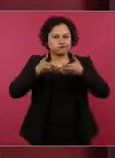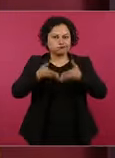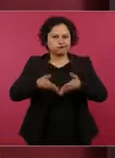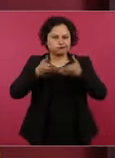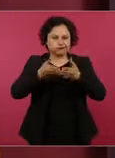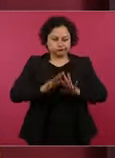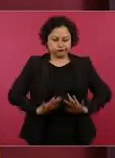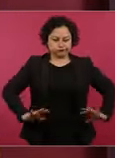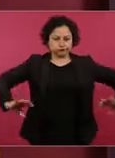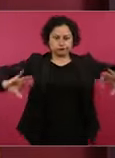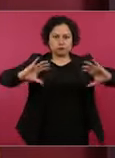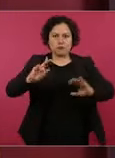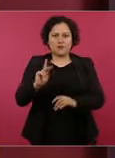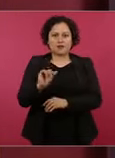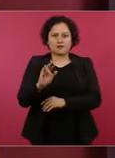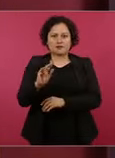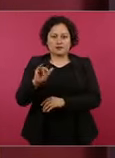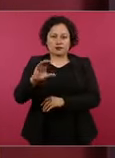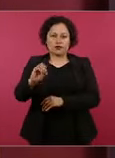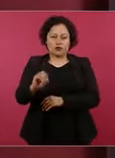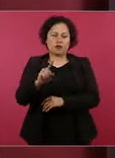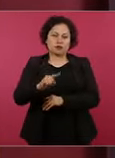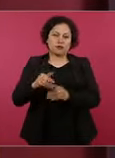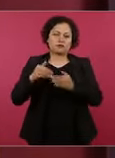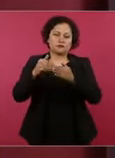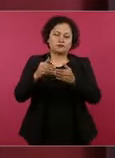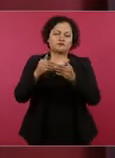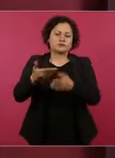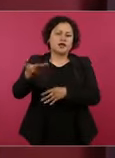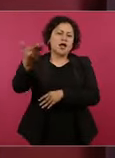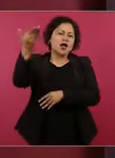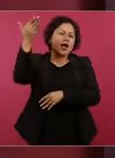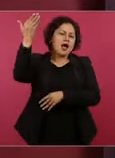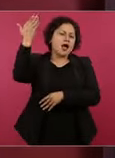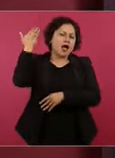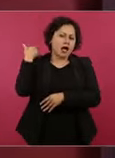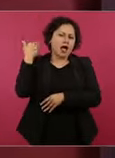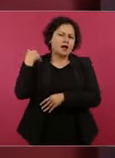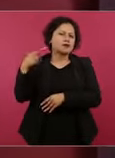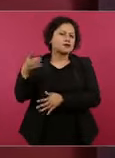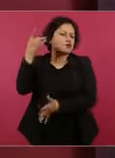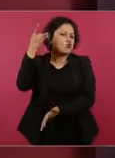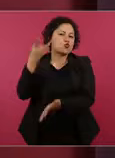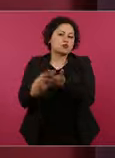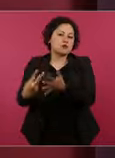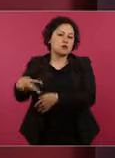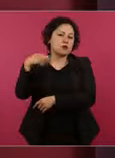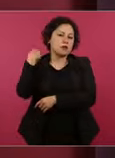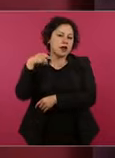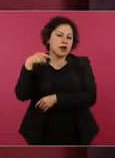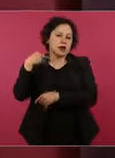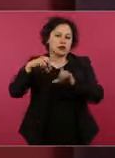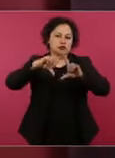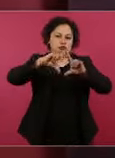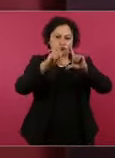Durante mucho tiempo fue el puerto de Veracruz el principal puerto, y ahora ya en